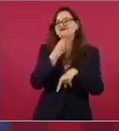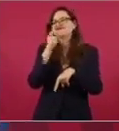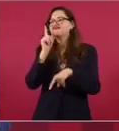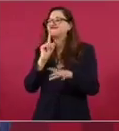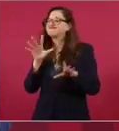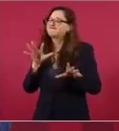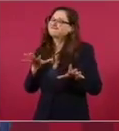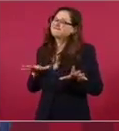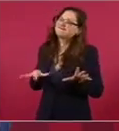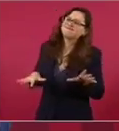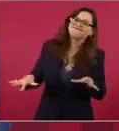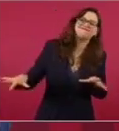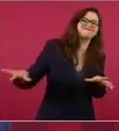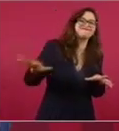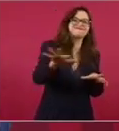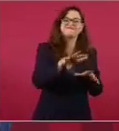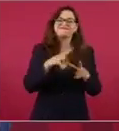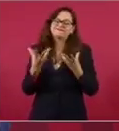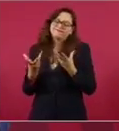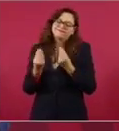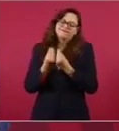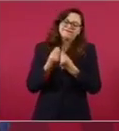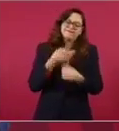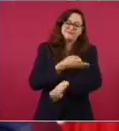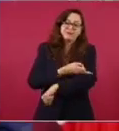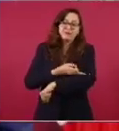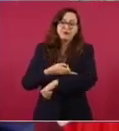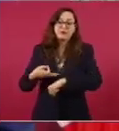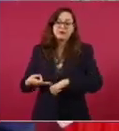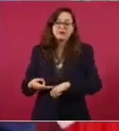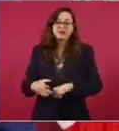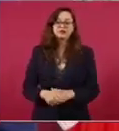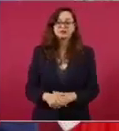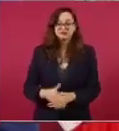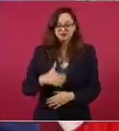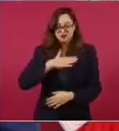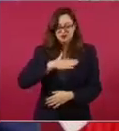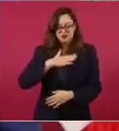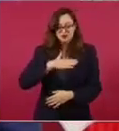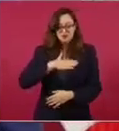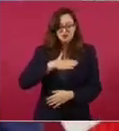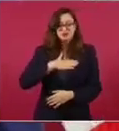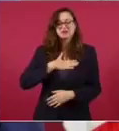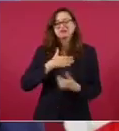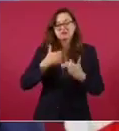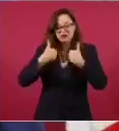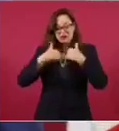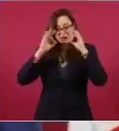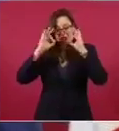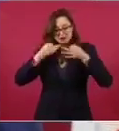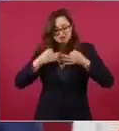decía don Julio Scherer que yo ya no me pertenecía.